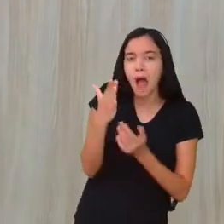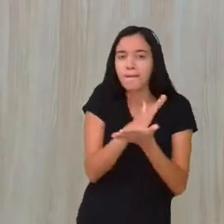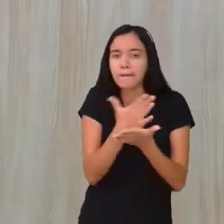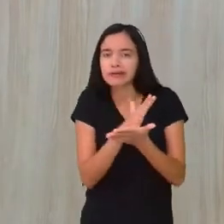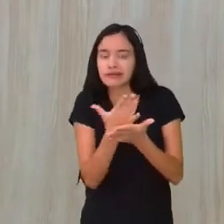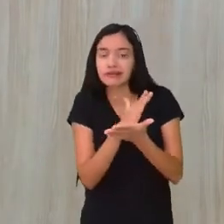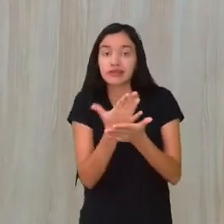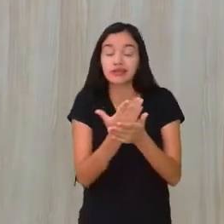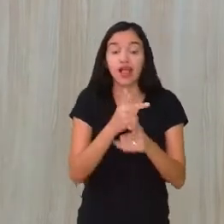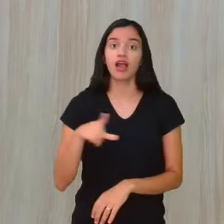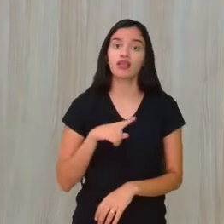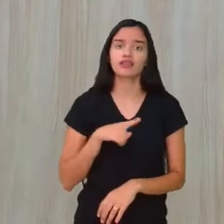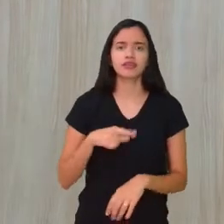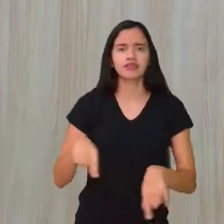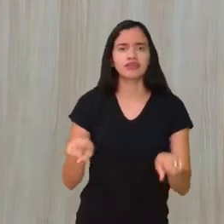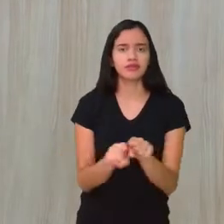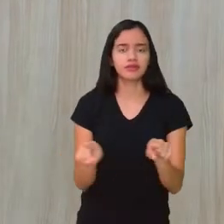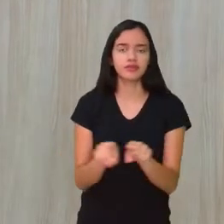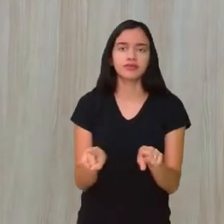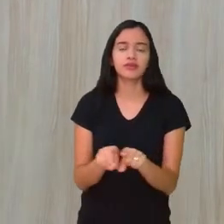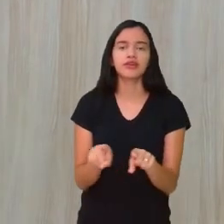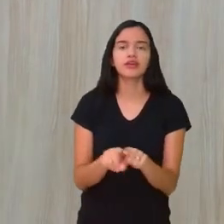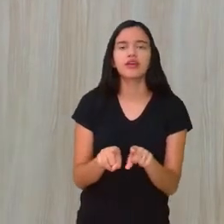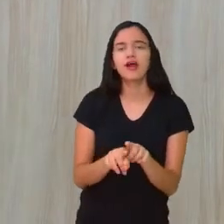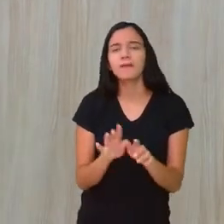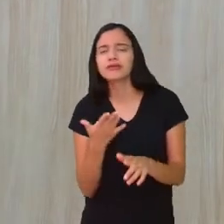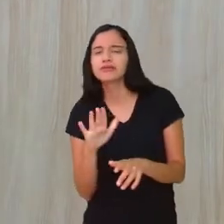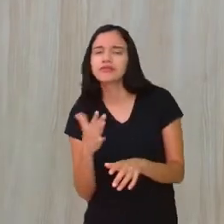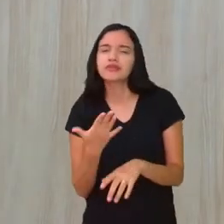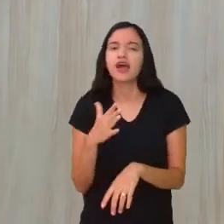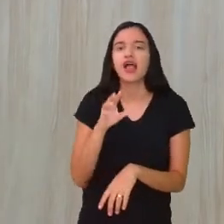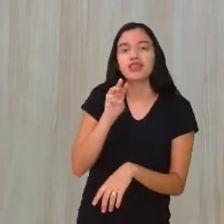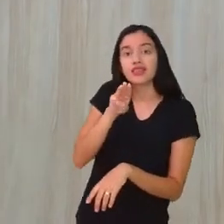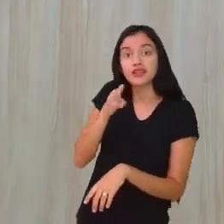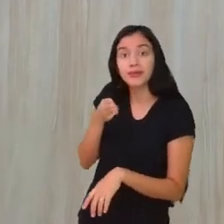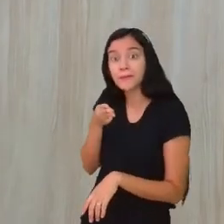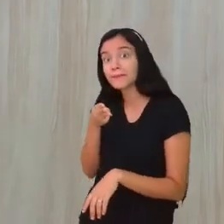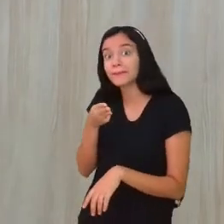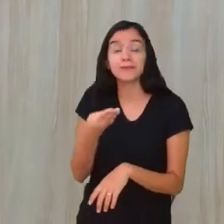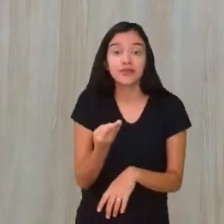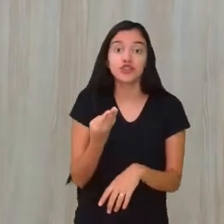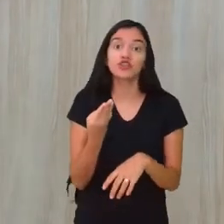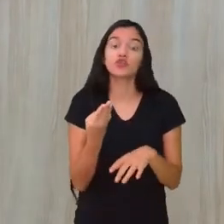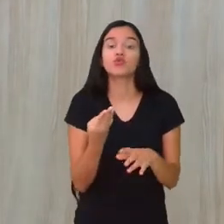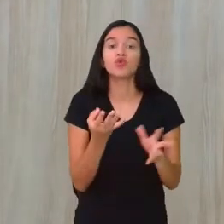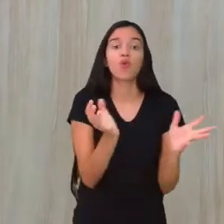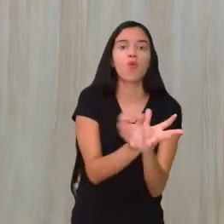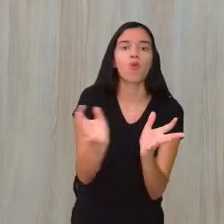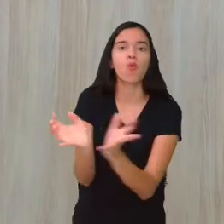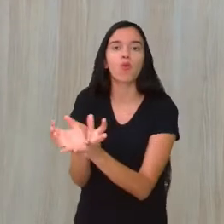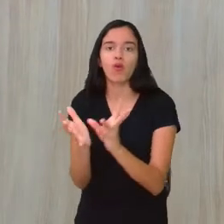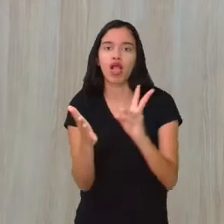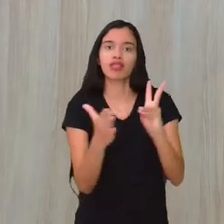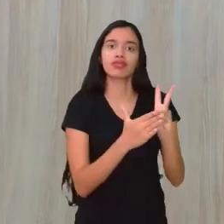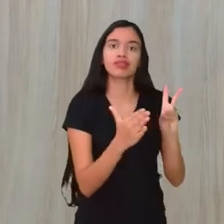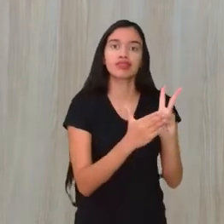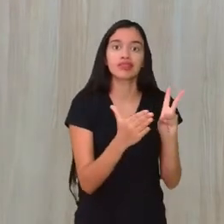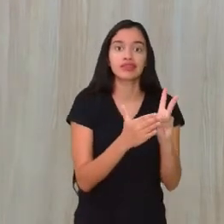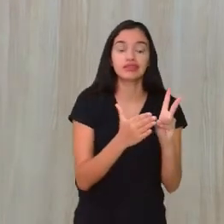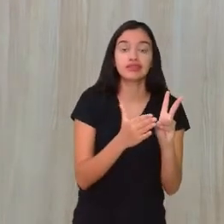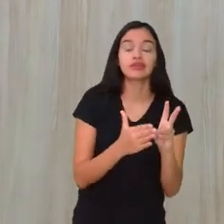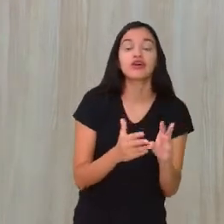los simbolismo, né? mexicanos. El origen del Día de Muertos está en la Mesoamérica prehispánica.